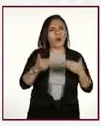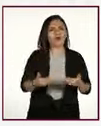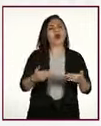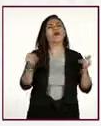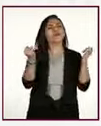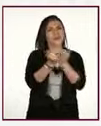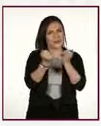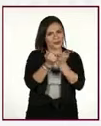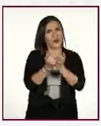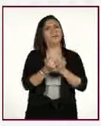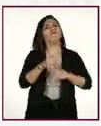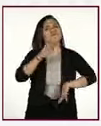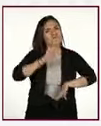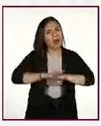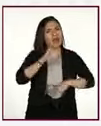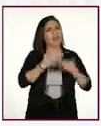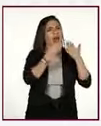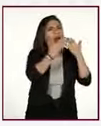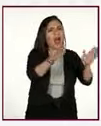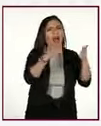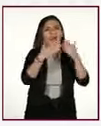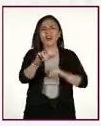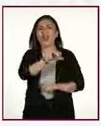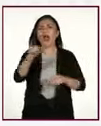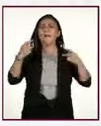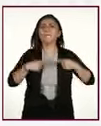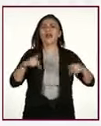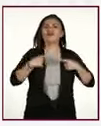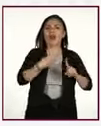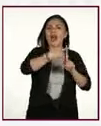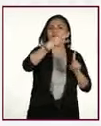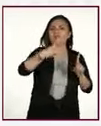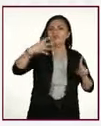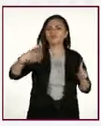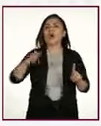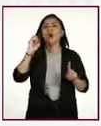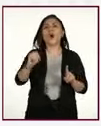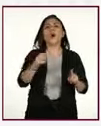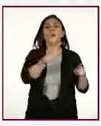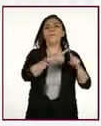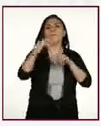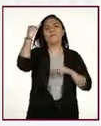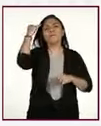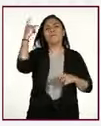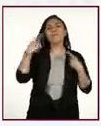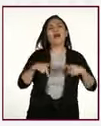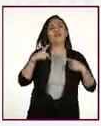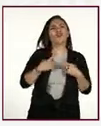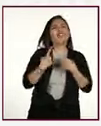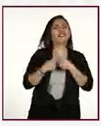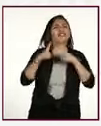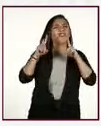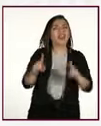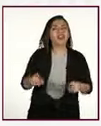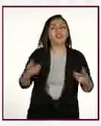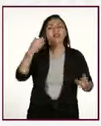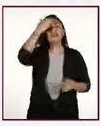estamos dándole también mucha apertura a la comunidad LGBT, a las disidencias. estamos hablando mucho